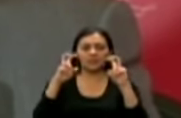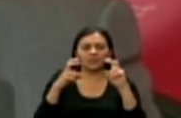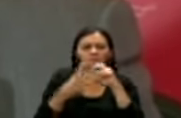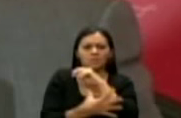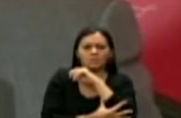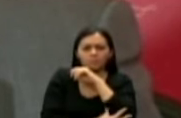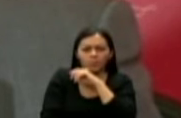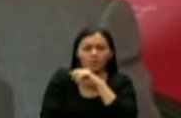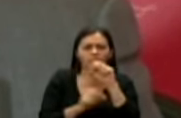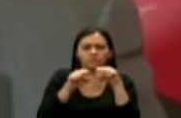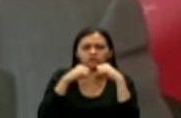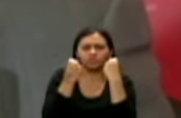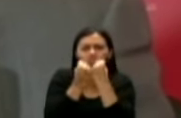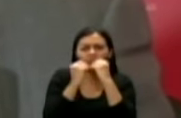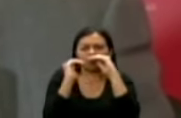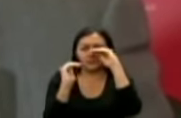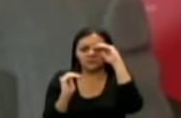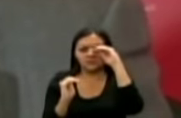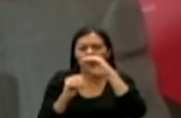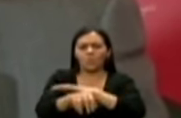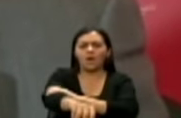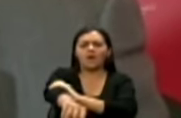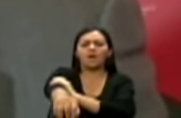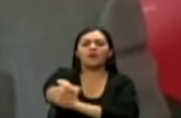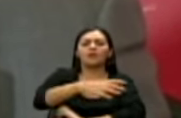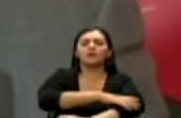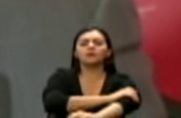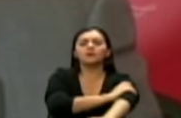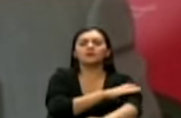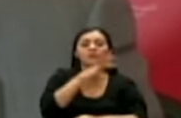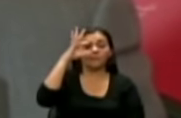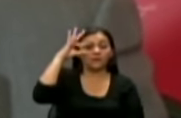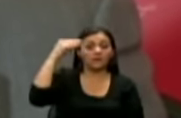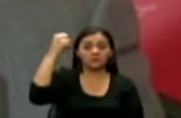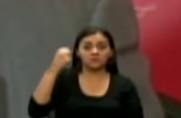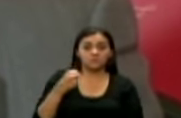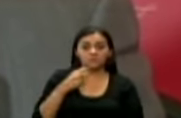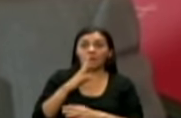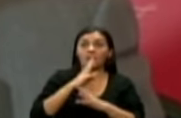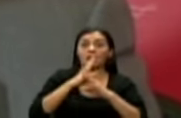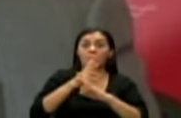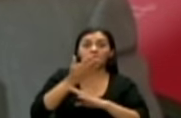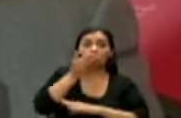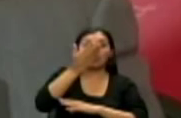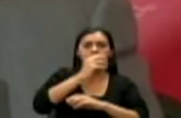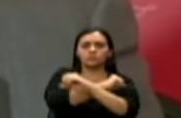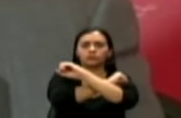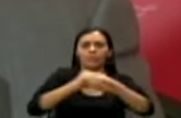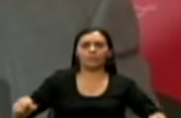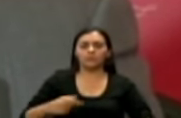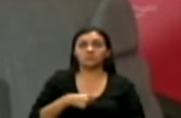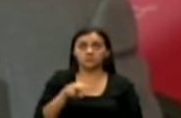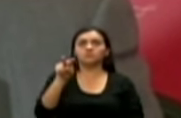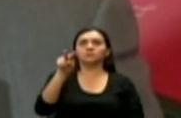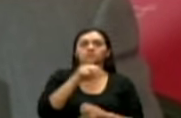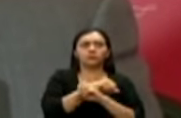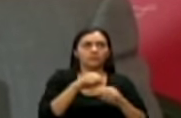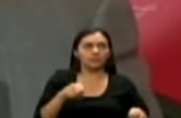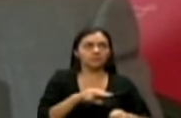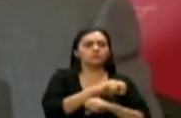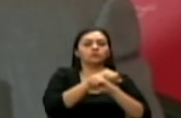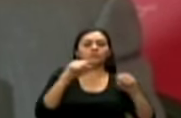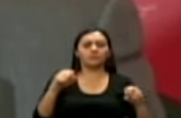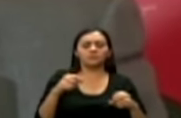social. Él hace declaraciones que son sorprendentemente extraordinarias, ¿no? Respecto a